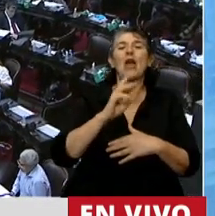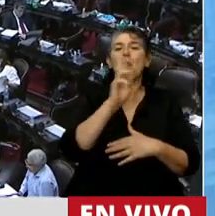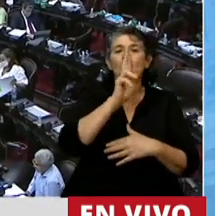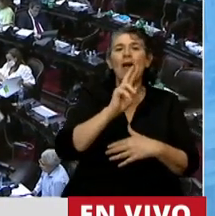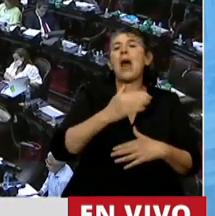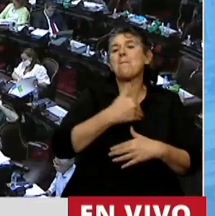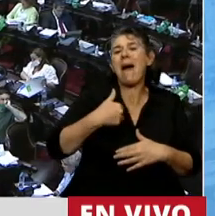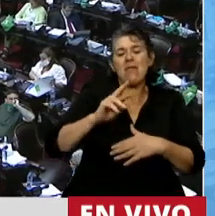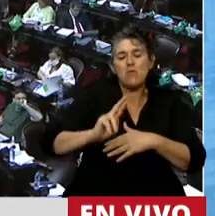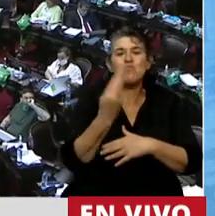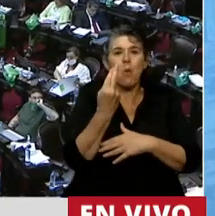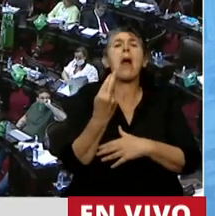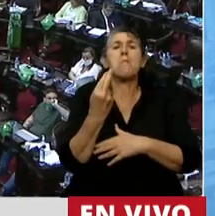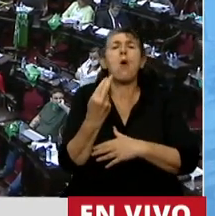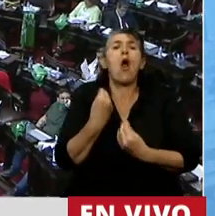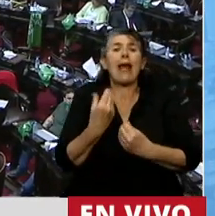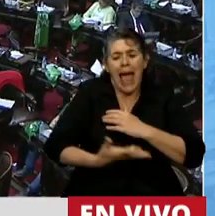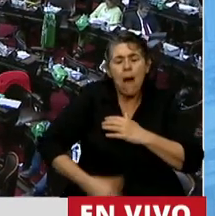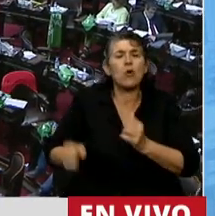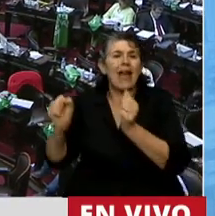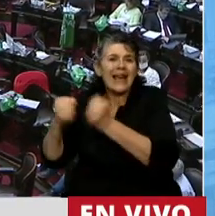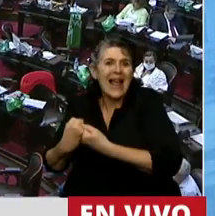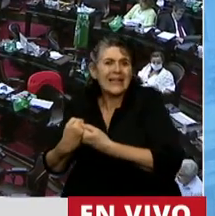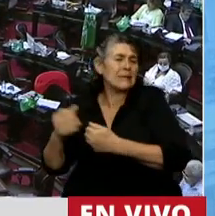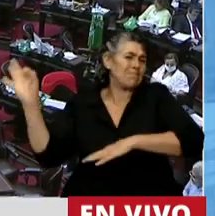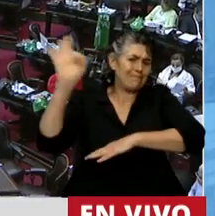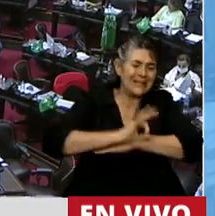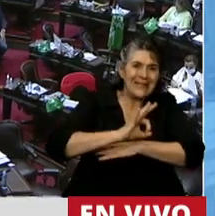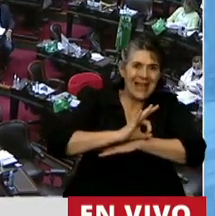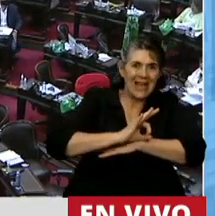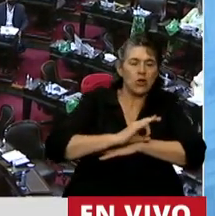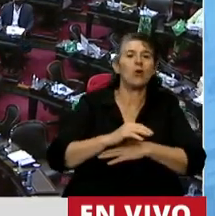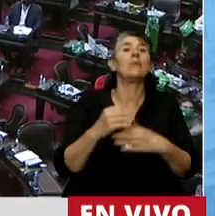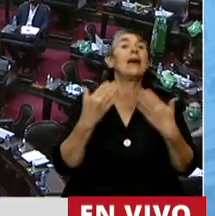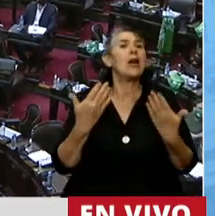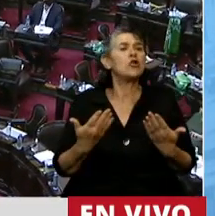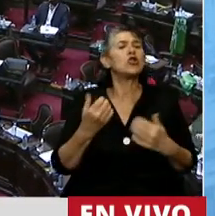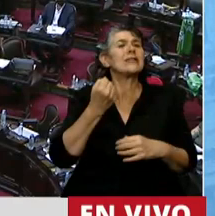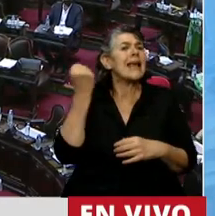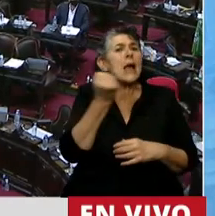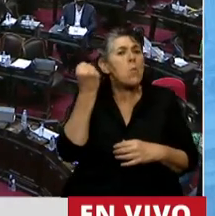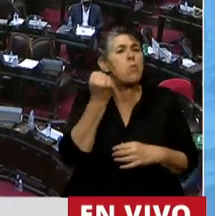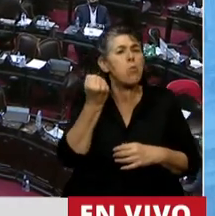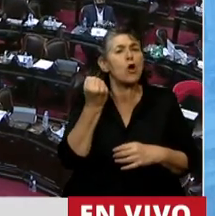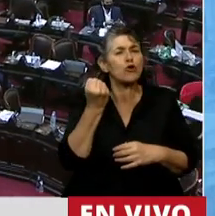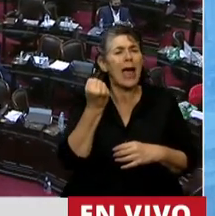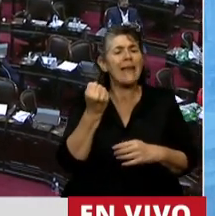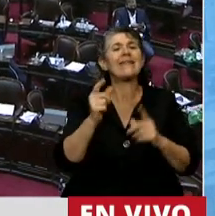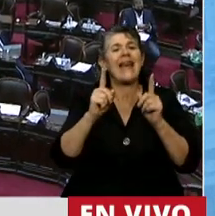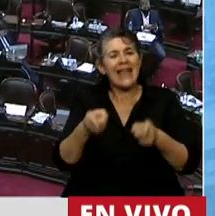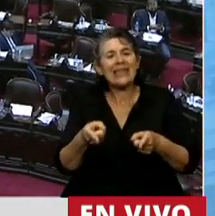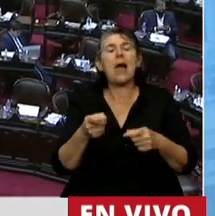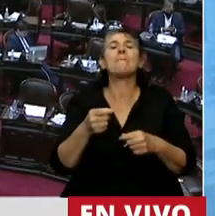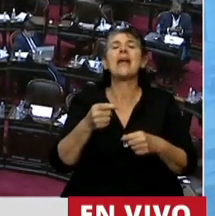clandestinos. También, presidente, tenemos el deber de valorar las certezas que nos deja el estudio del derecho penal comparado